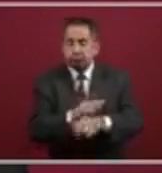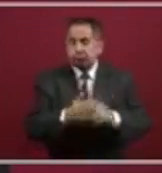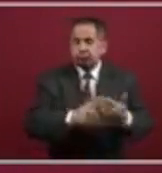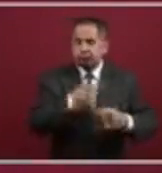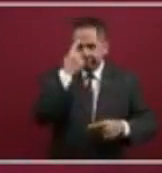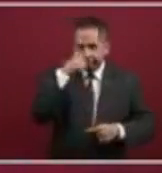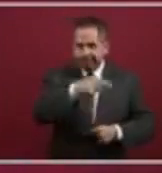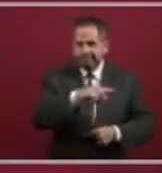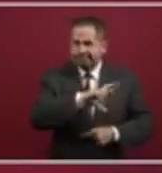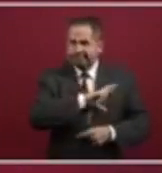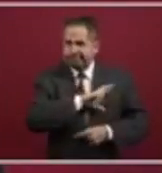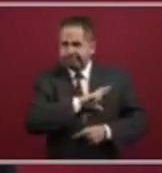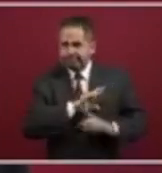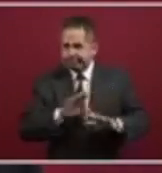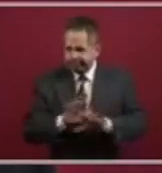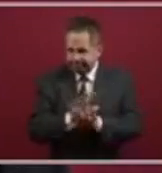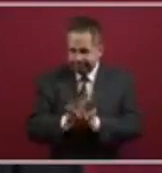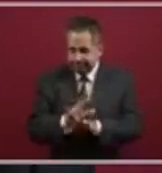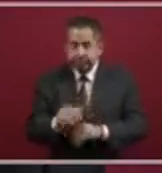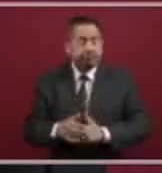Desde